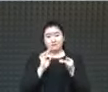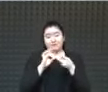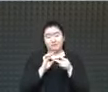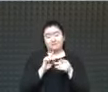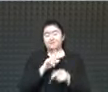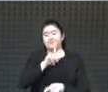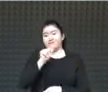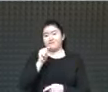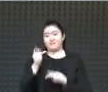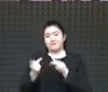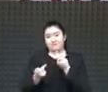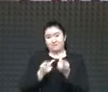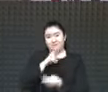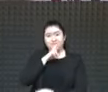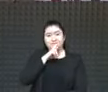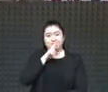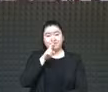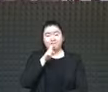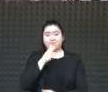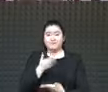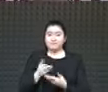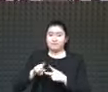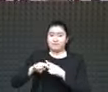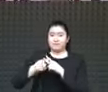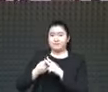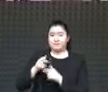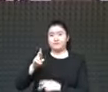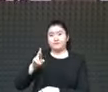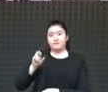sus preguntas. Entonces, Rosaura.